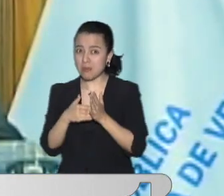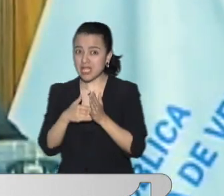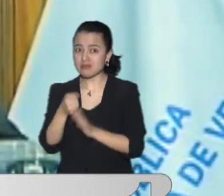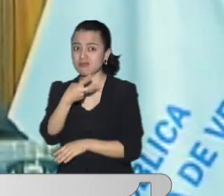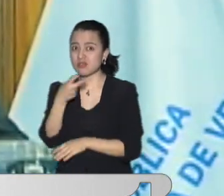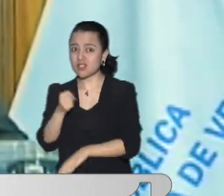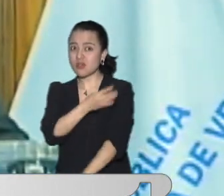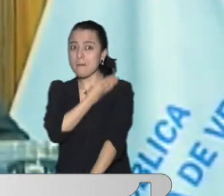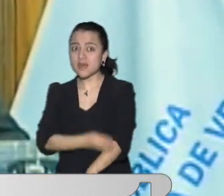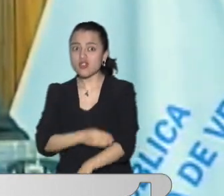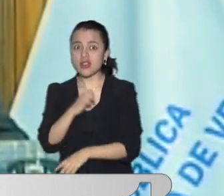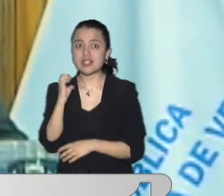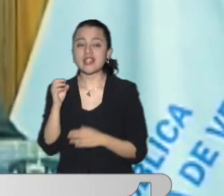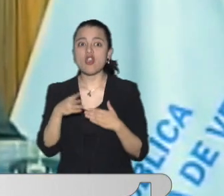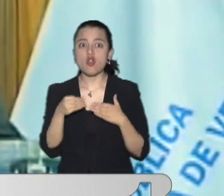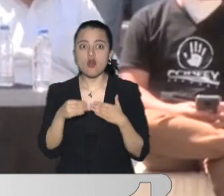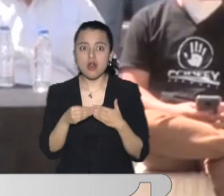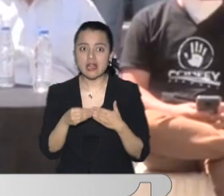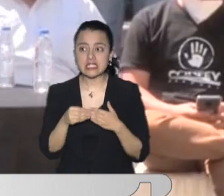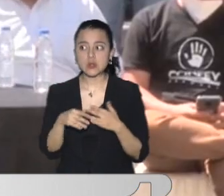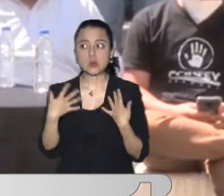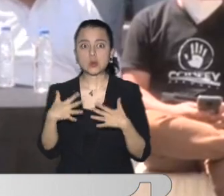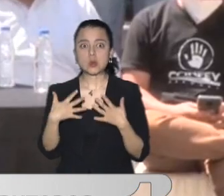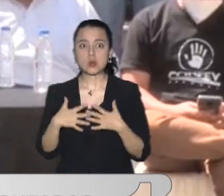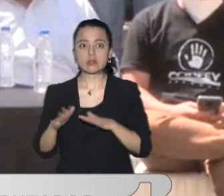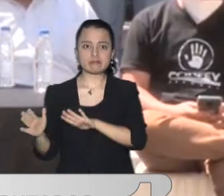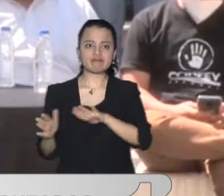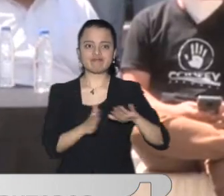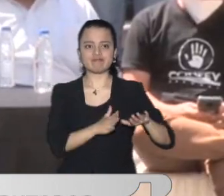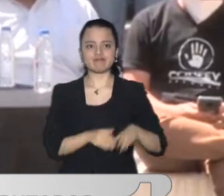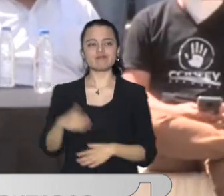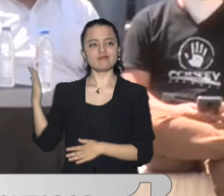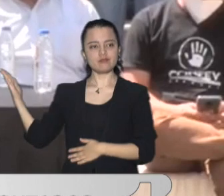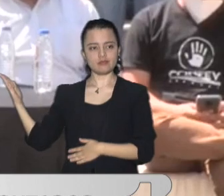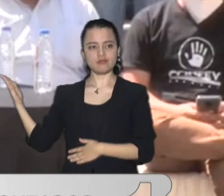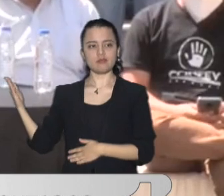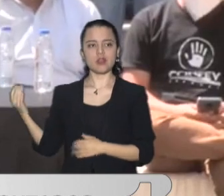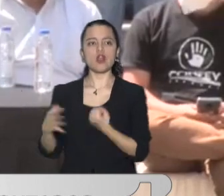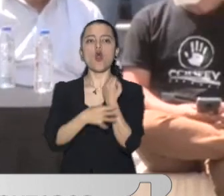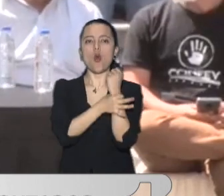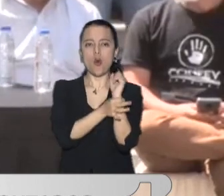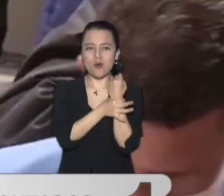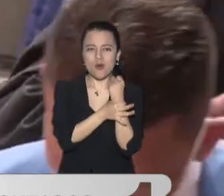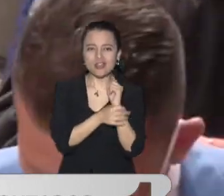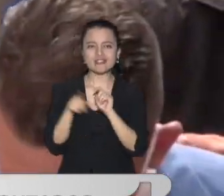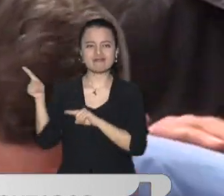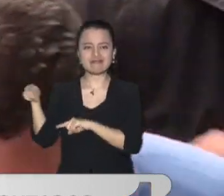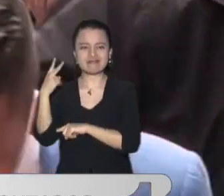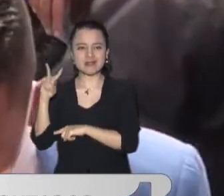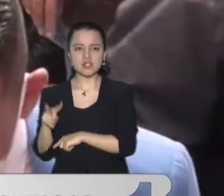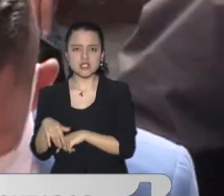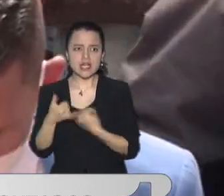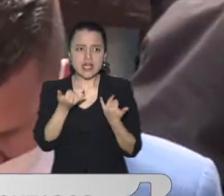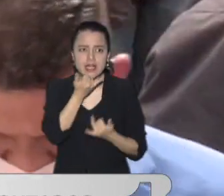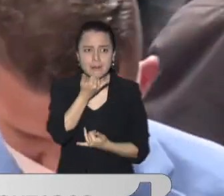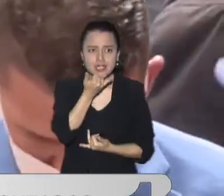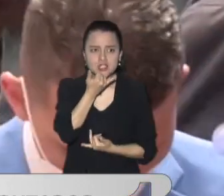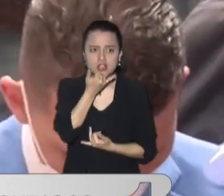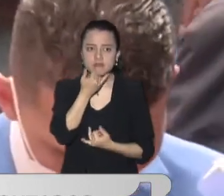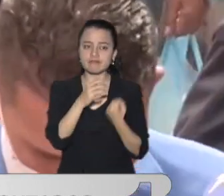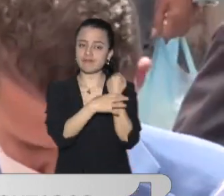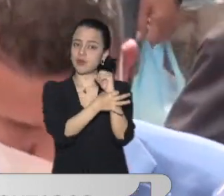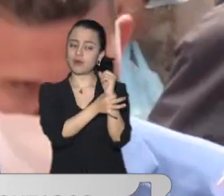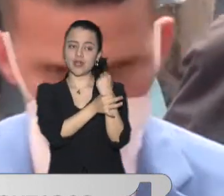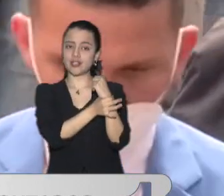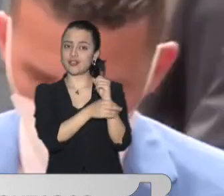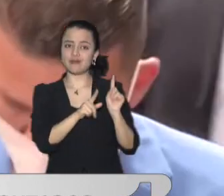La Contraloría General de Venezuela inhabilitó a Juan Guaidó y a otros 27 exdiputados opositores para ejercer cargos públicos por un